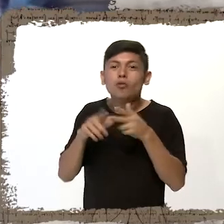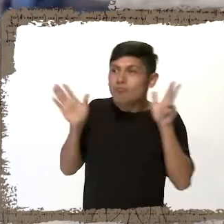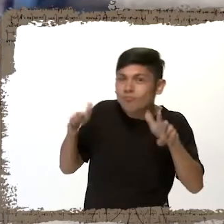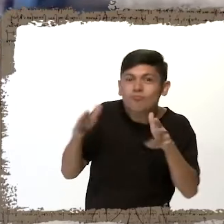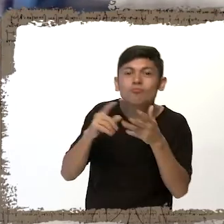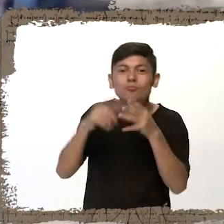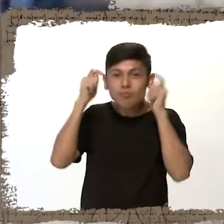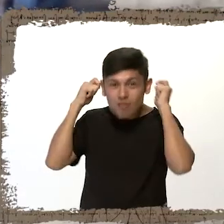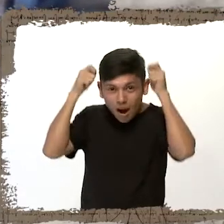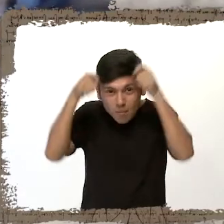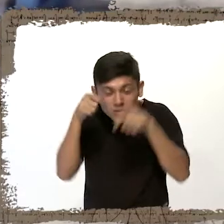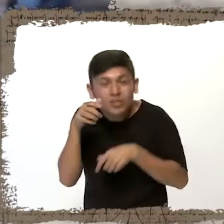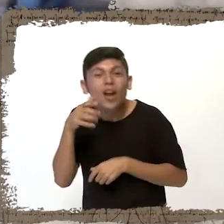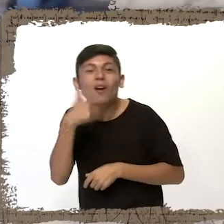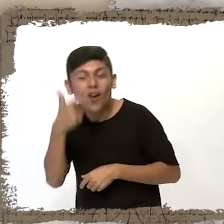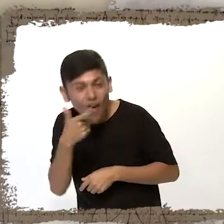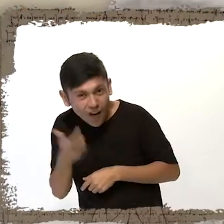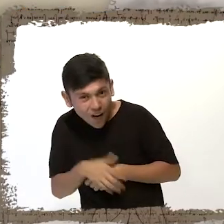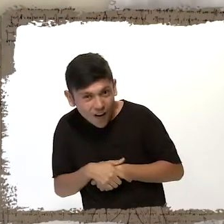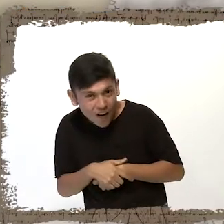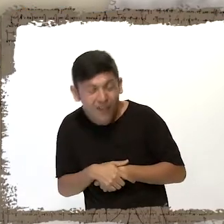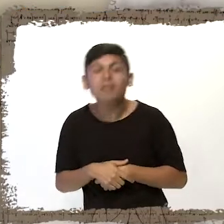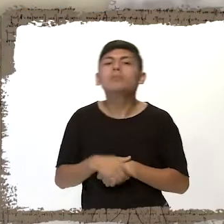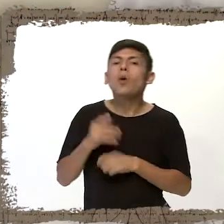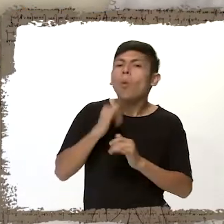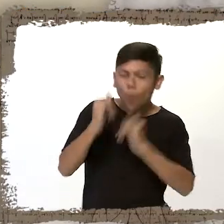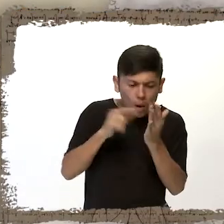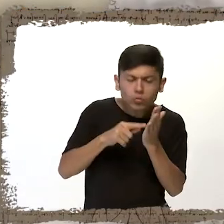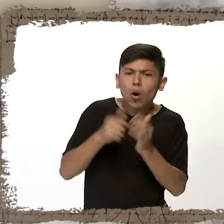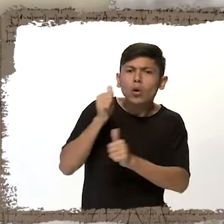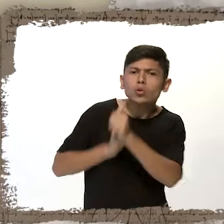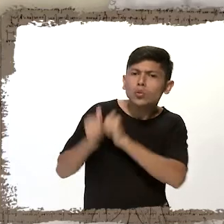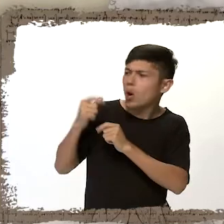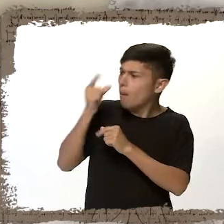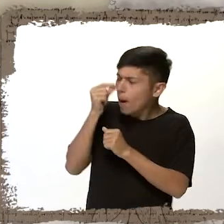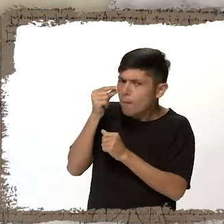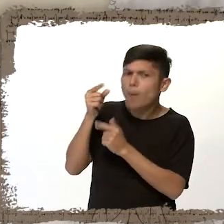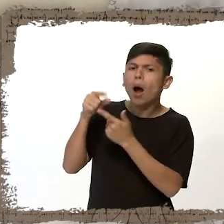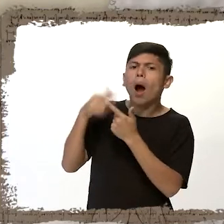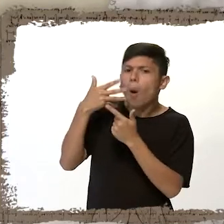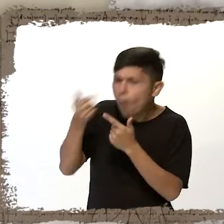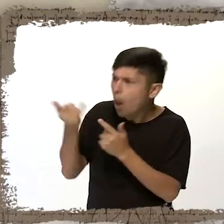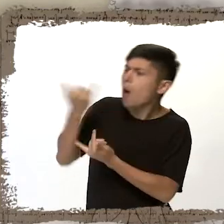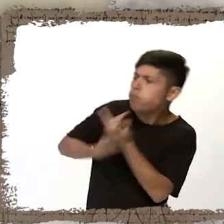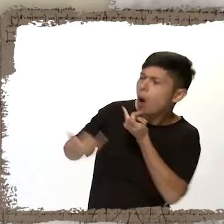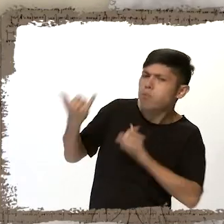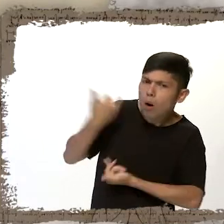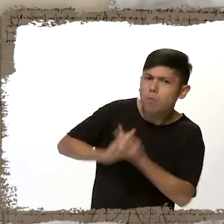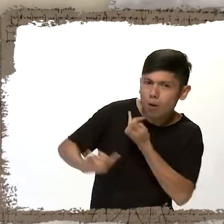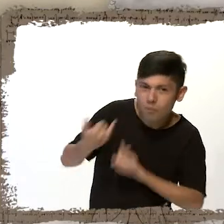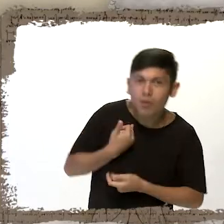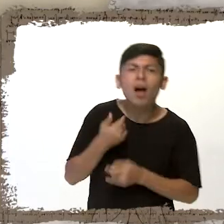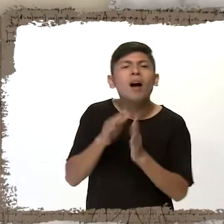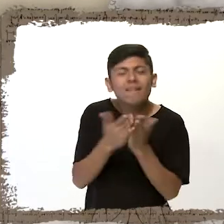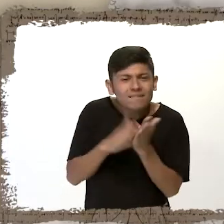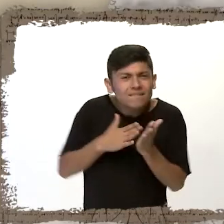mariposa, la caperucita roja. Cuentos son historias que nos cuentan nuestro papá o nuestro abuelo. Y mi